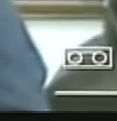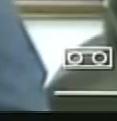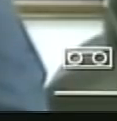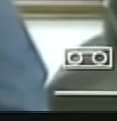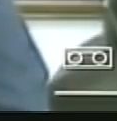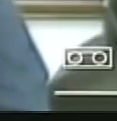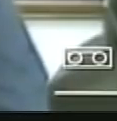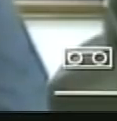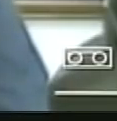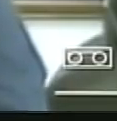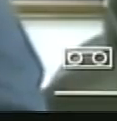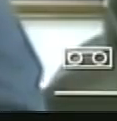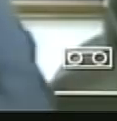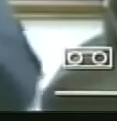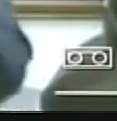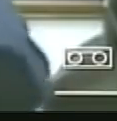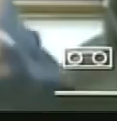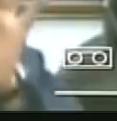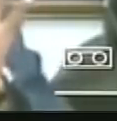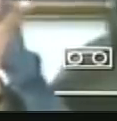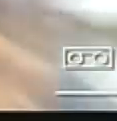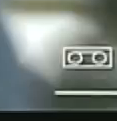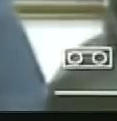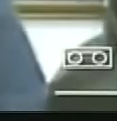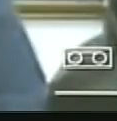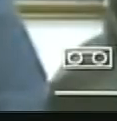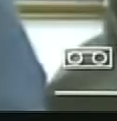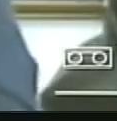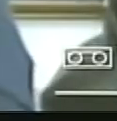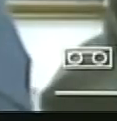irrevocable, absoluta, total,